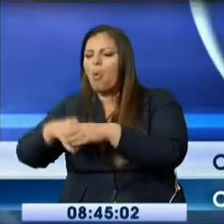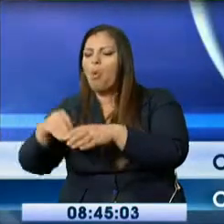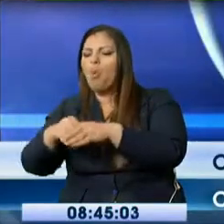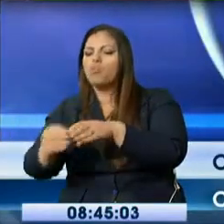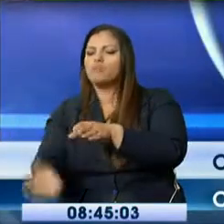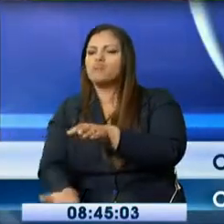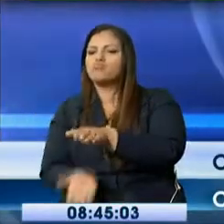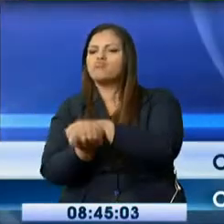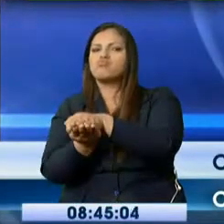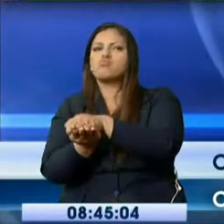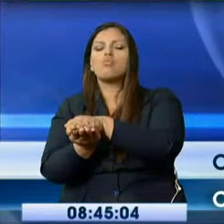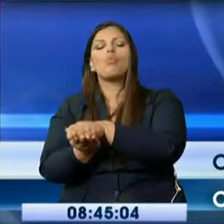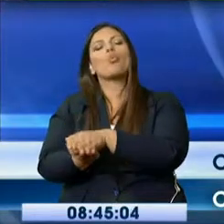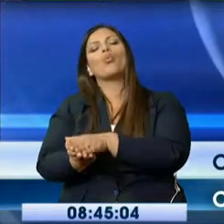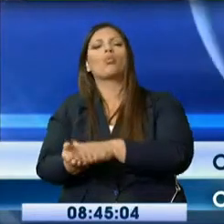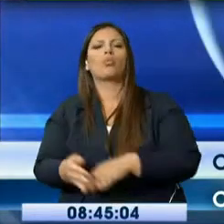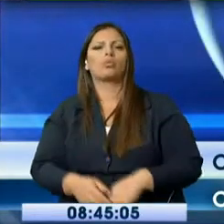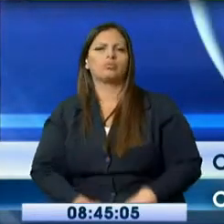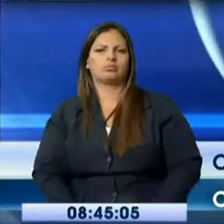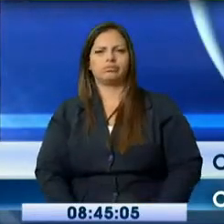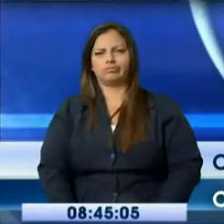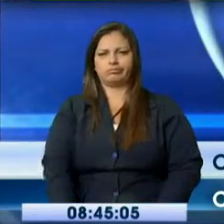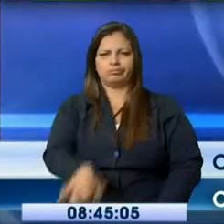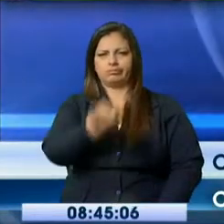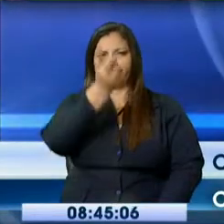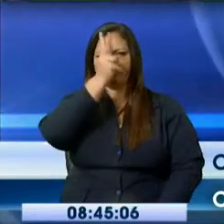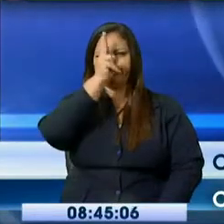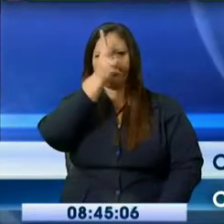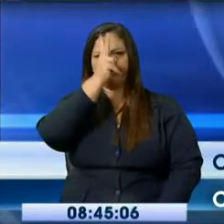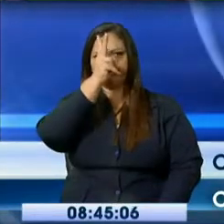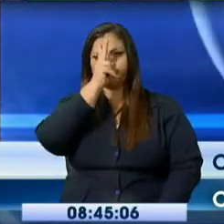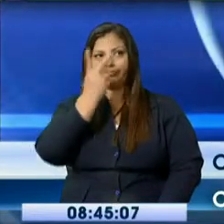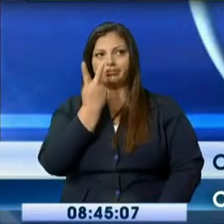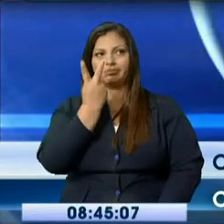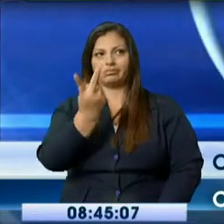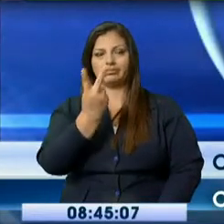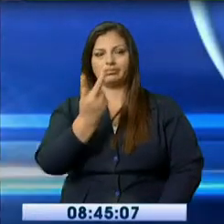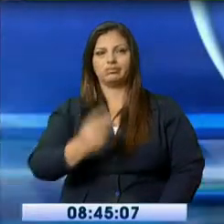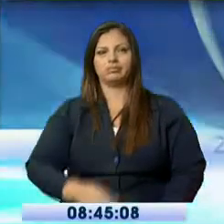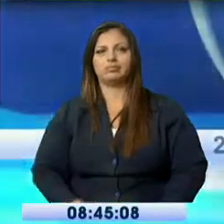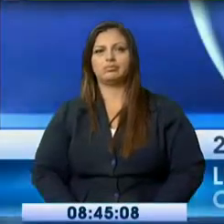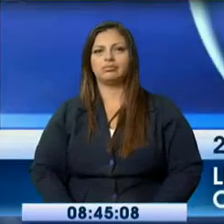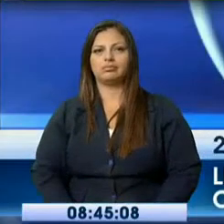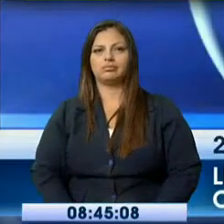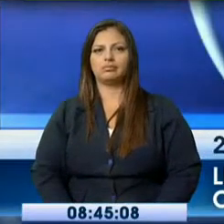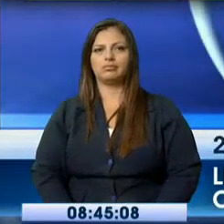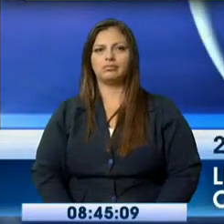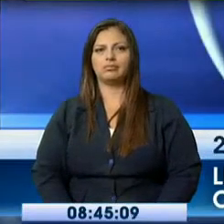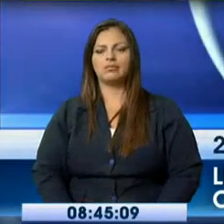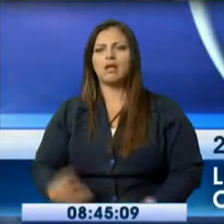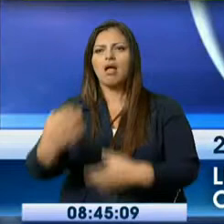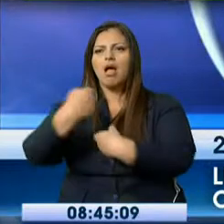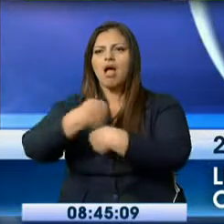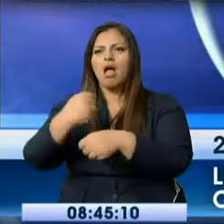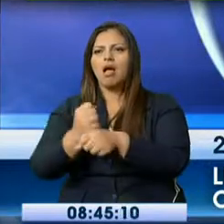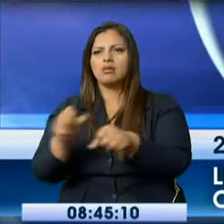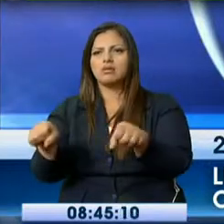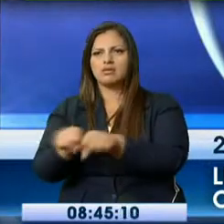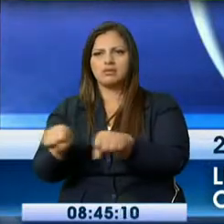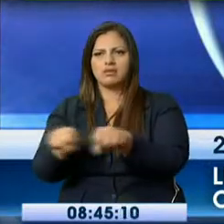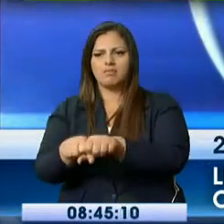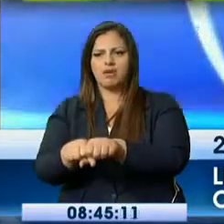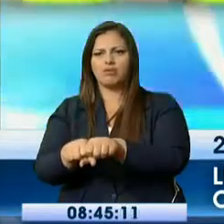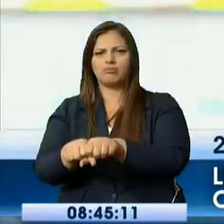de este PPL y en las plantillas de las plantas de las botas ubicaba los celulares y las sustancias sujetas